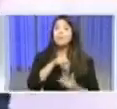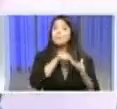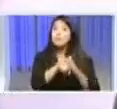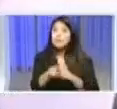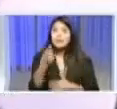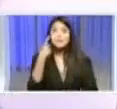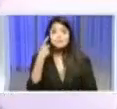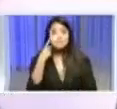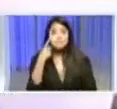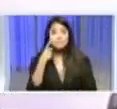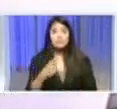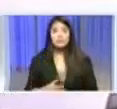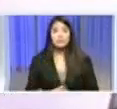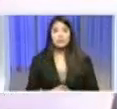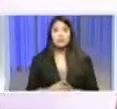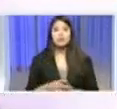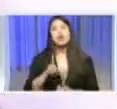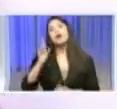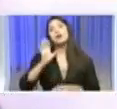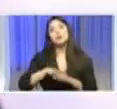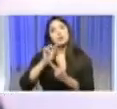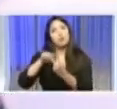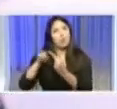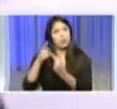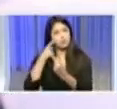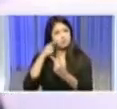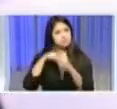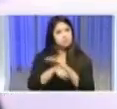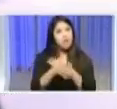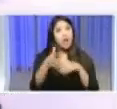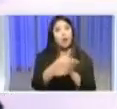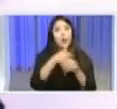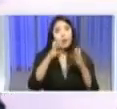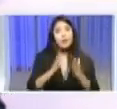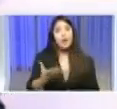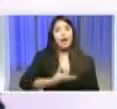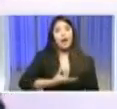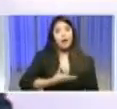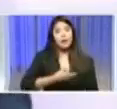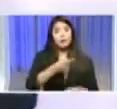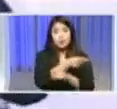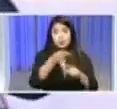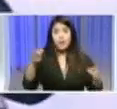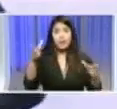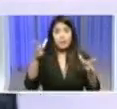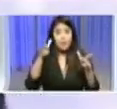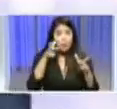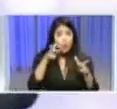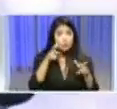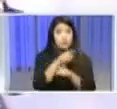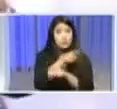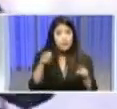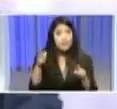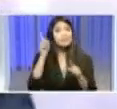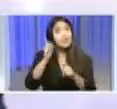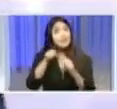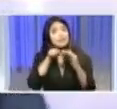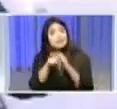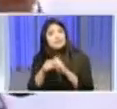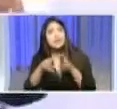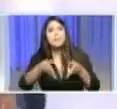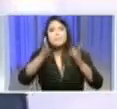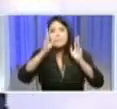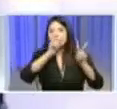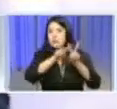Darío. Compañero Daniel, gobernadores, alcaldes que me escuchan. Meterse, urbanismo por